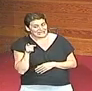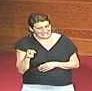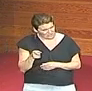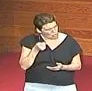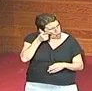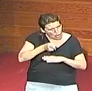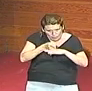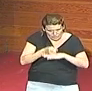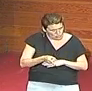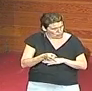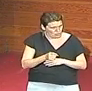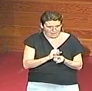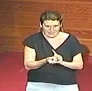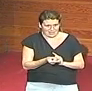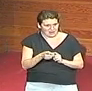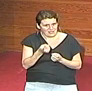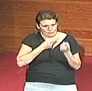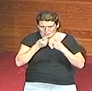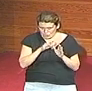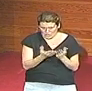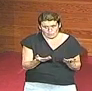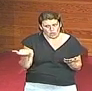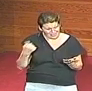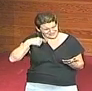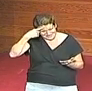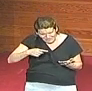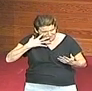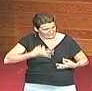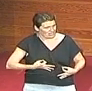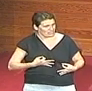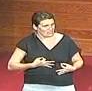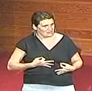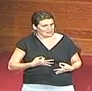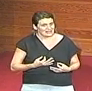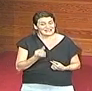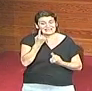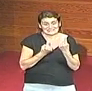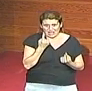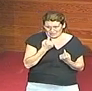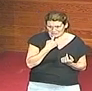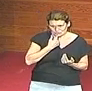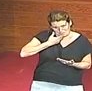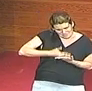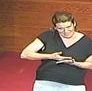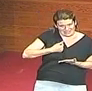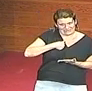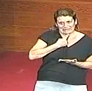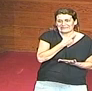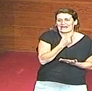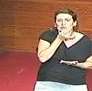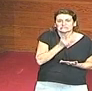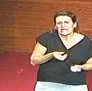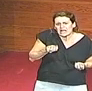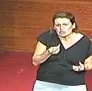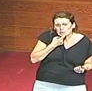libro que ella tenía muy atadas con fuentes. Es que a veces nos piden que revelemos las fuentes. Pero bueno, es que esto es como